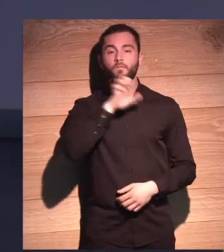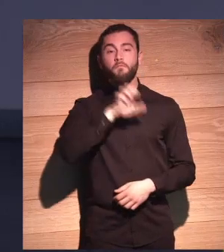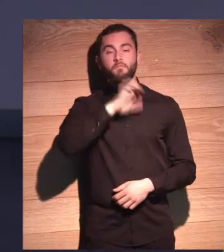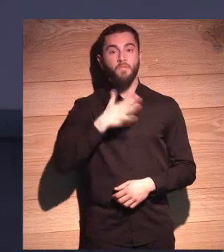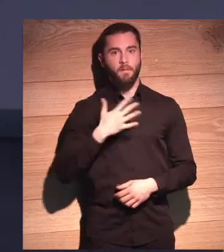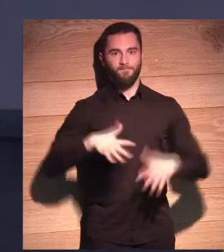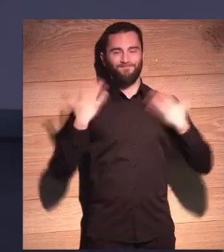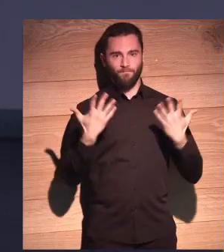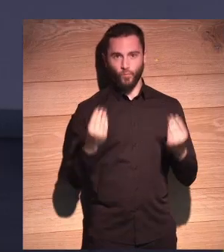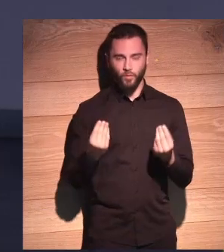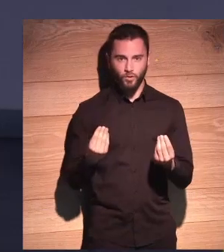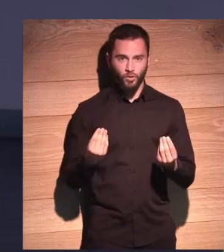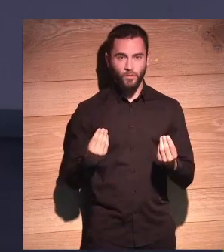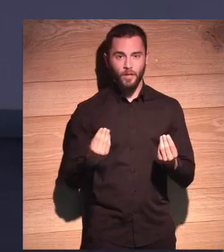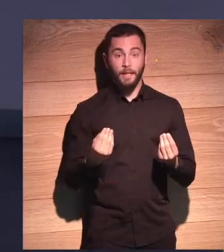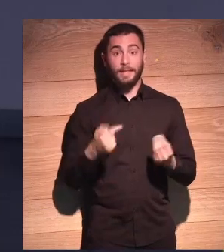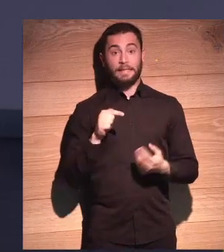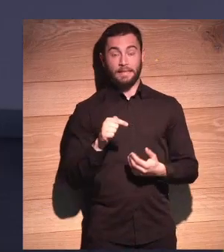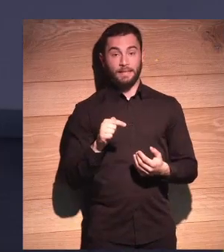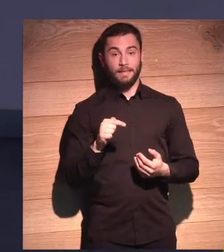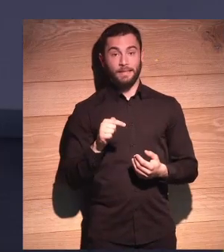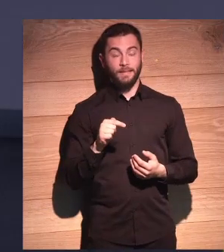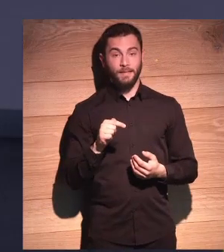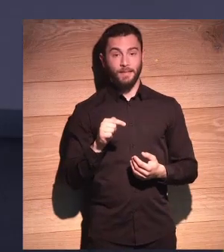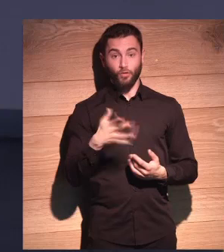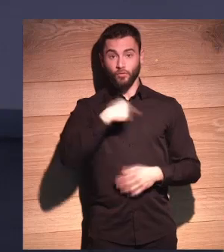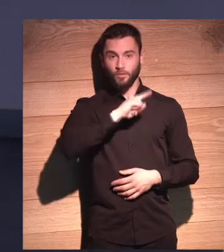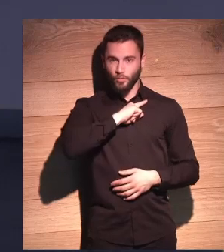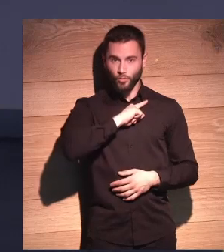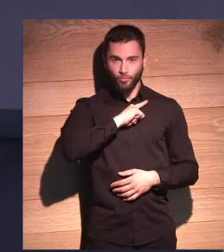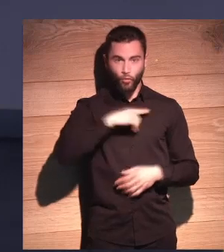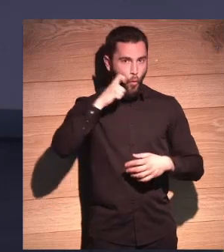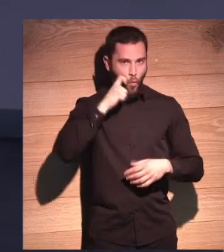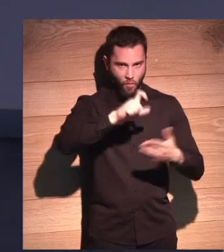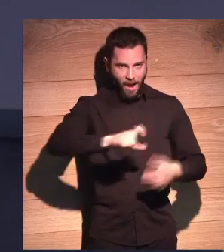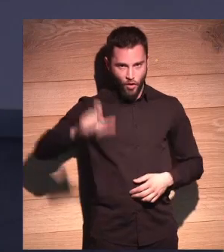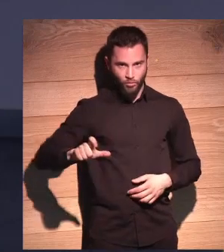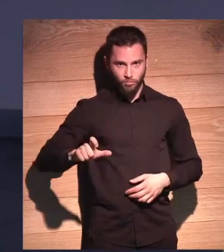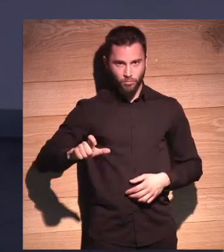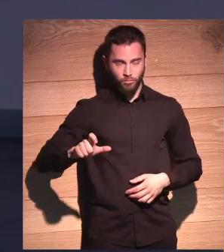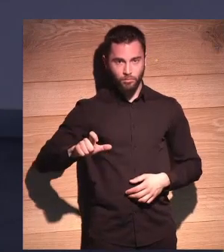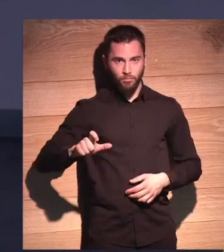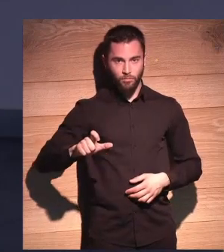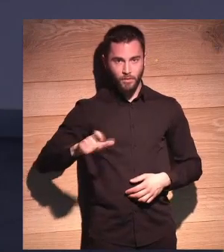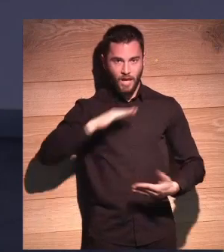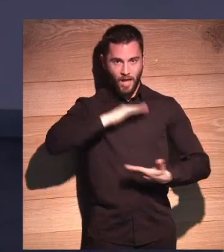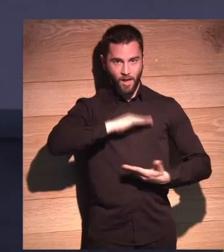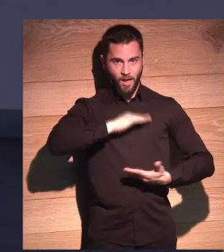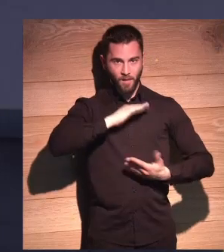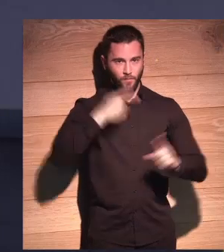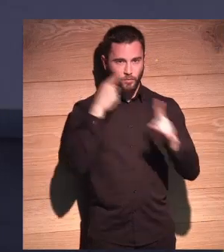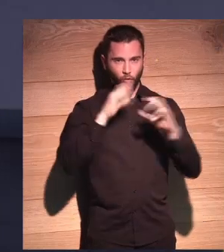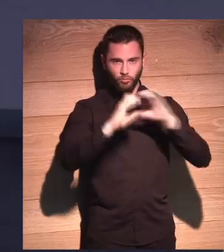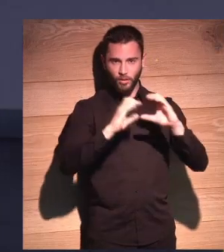que a mí me chocó mucho, y es que nosotros, los humanos, la capacidad que tenemos